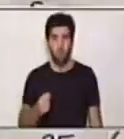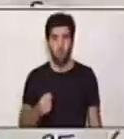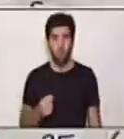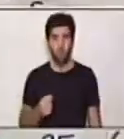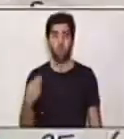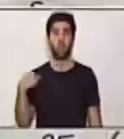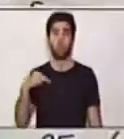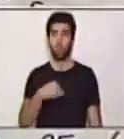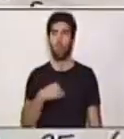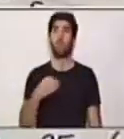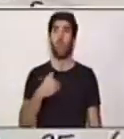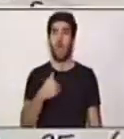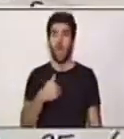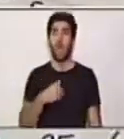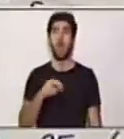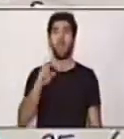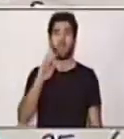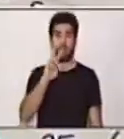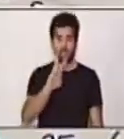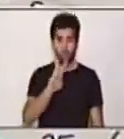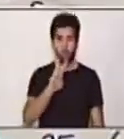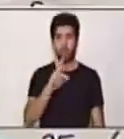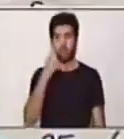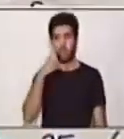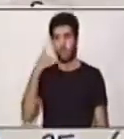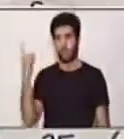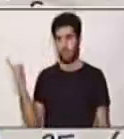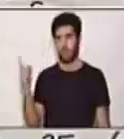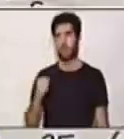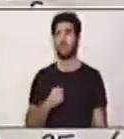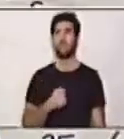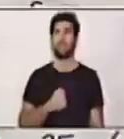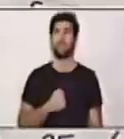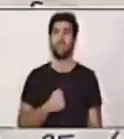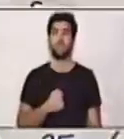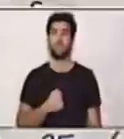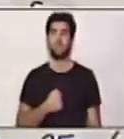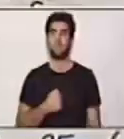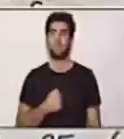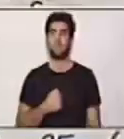2 valores 9 y un 14. Y entonces tenemos